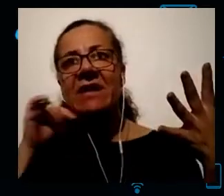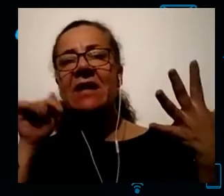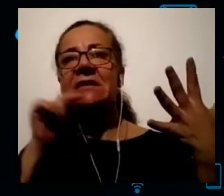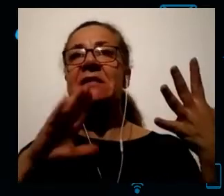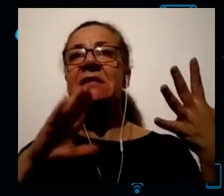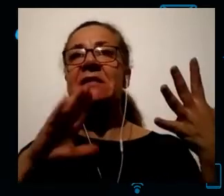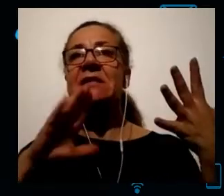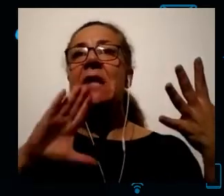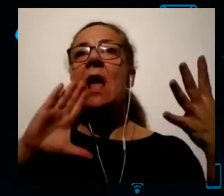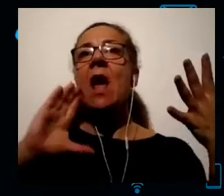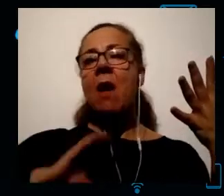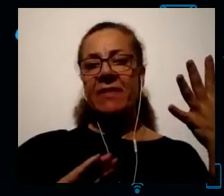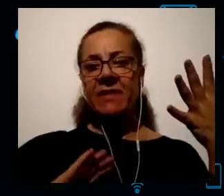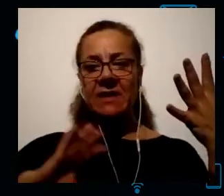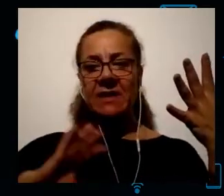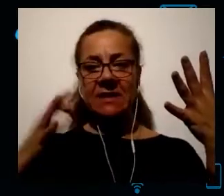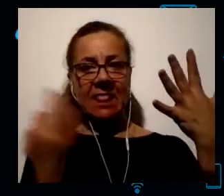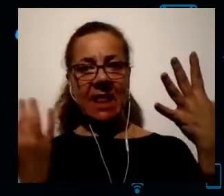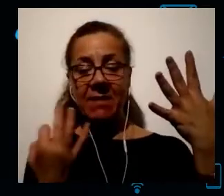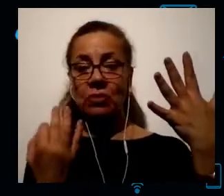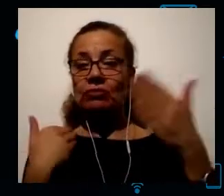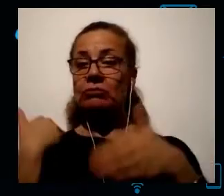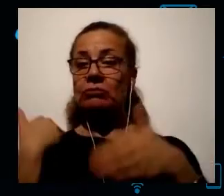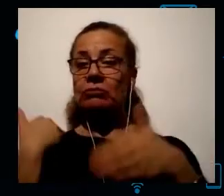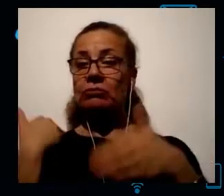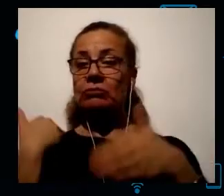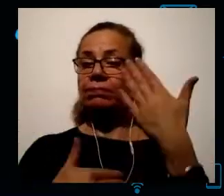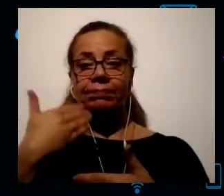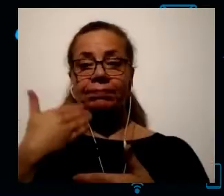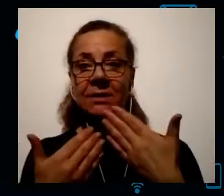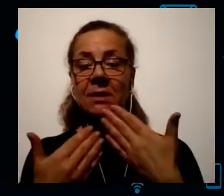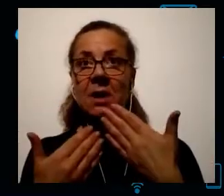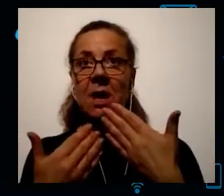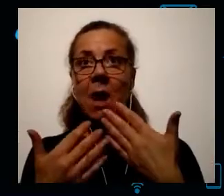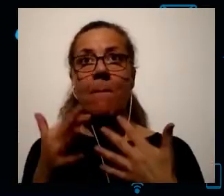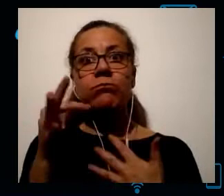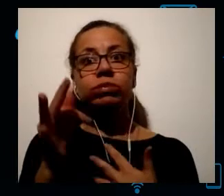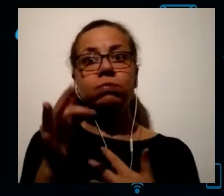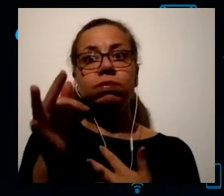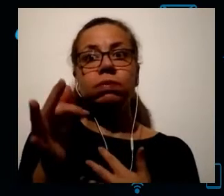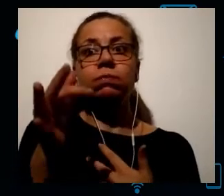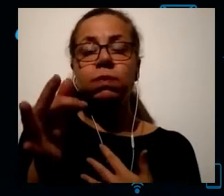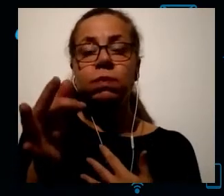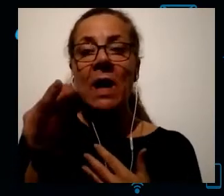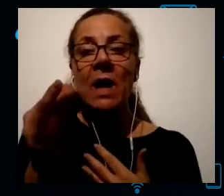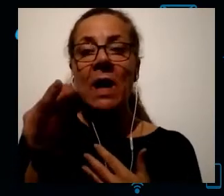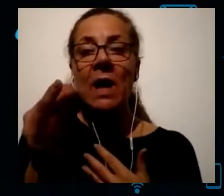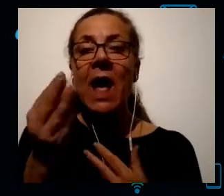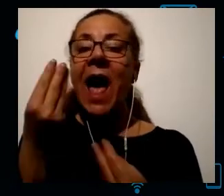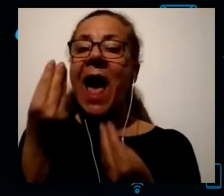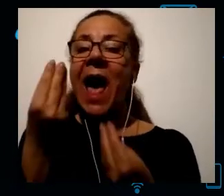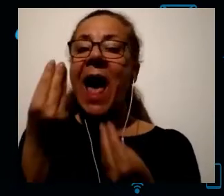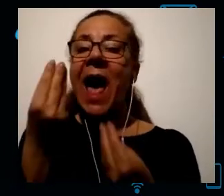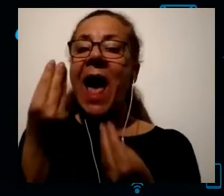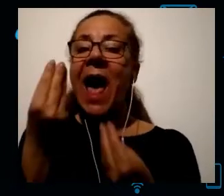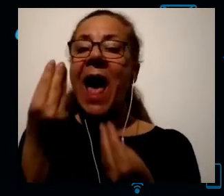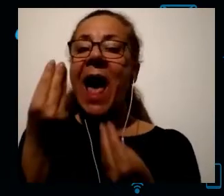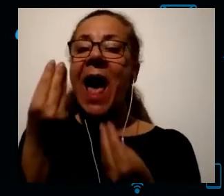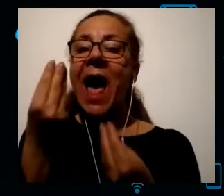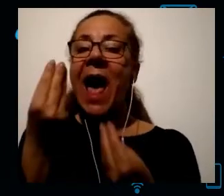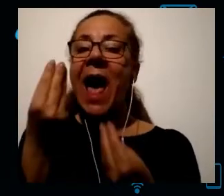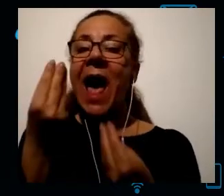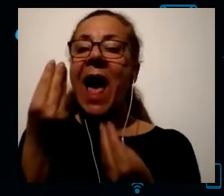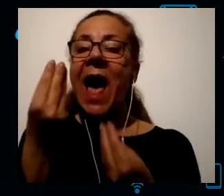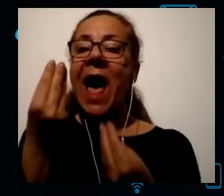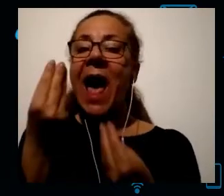debemos ir operativizando las haciéndolas realidad en cada uno de estos ámbitos